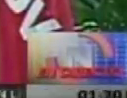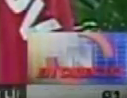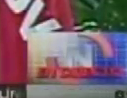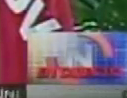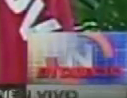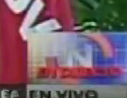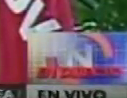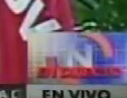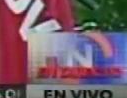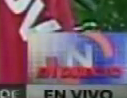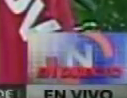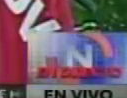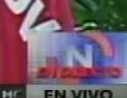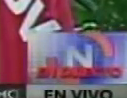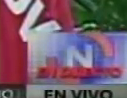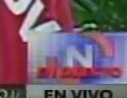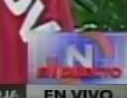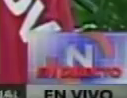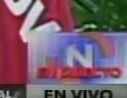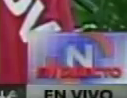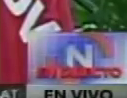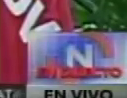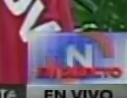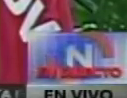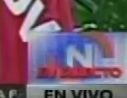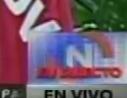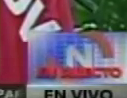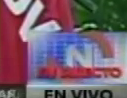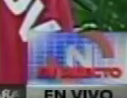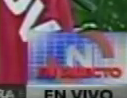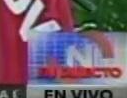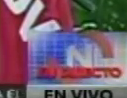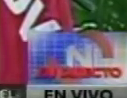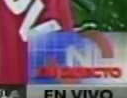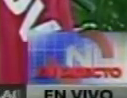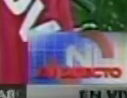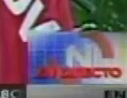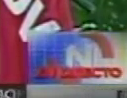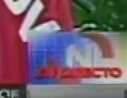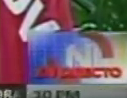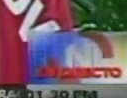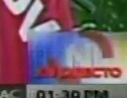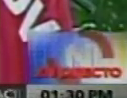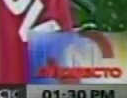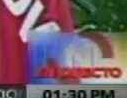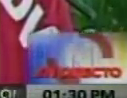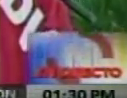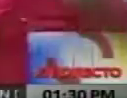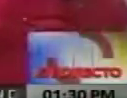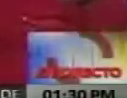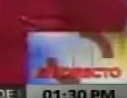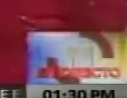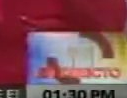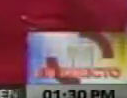Indestructible, dice la canción, ¿verdad? Lo que es indestructible en este país es la moral de la clase obrera